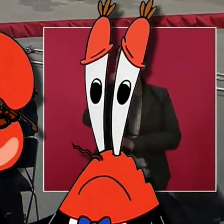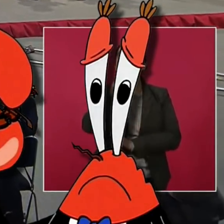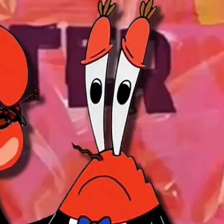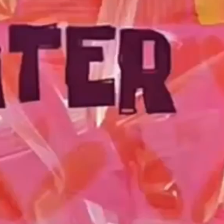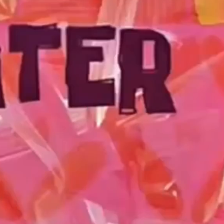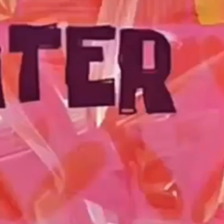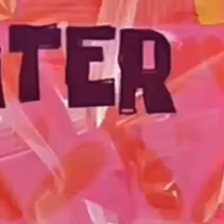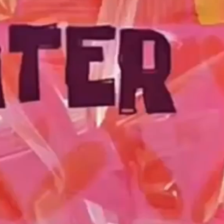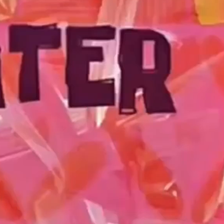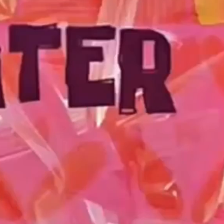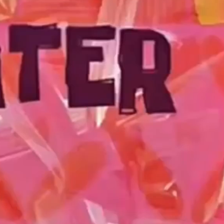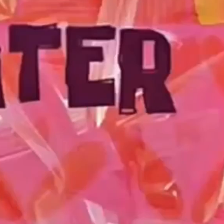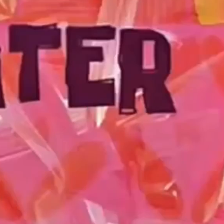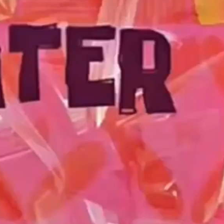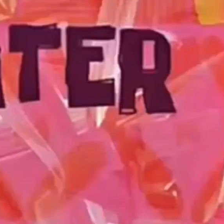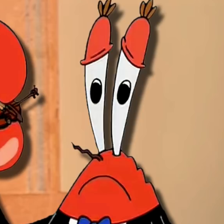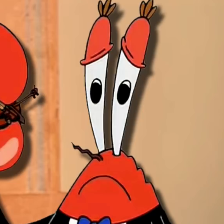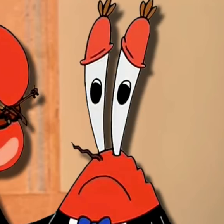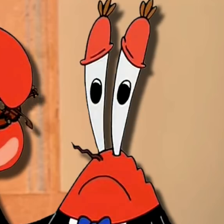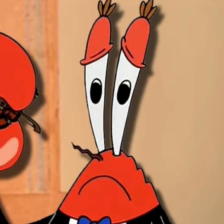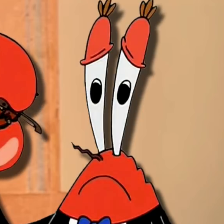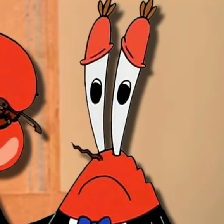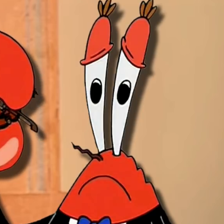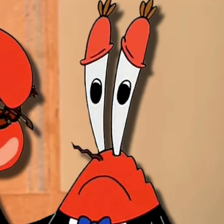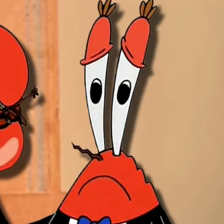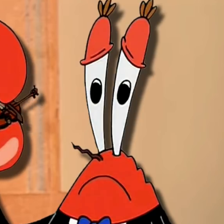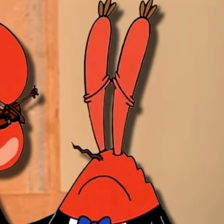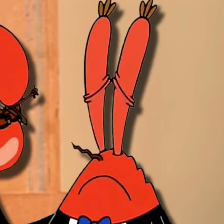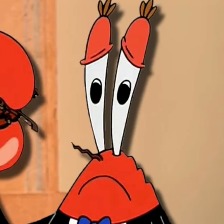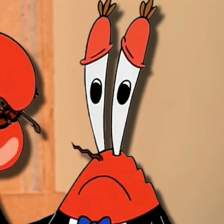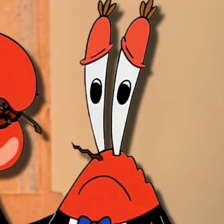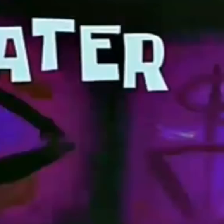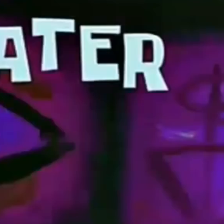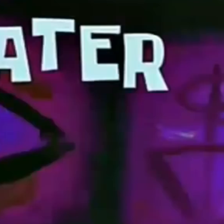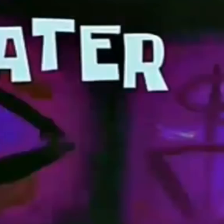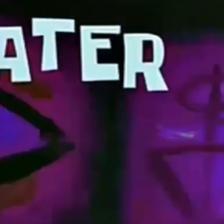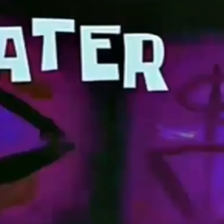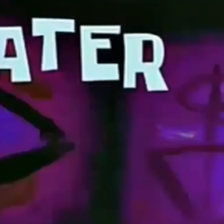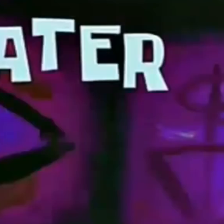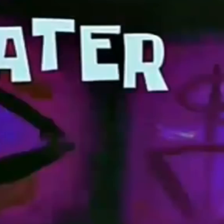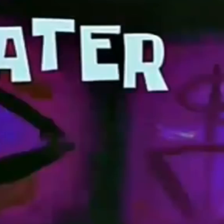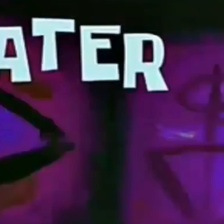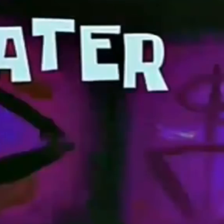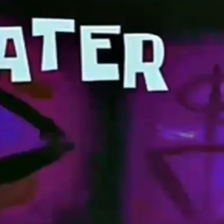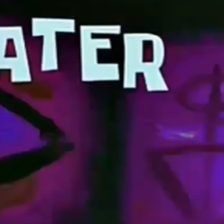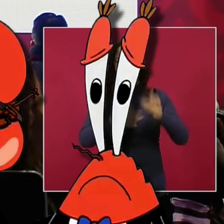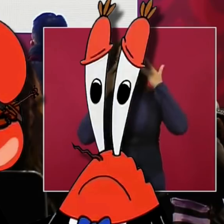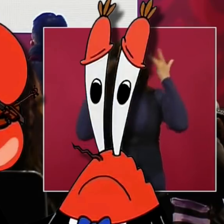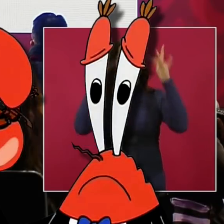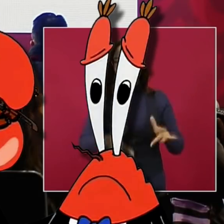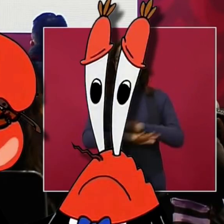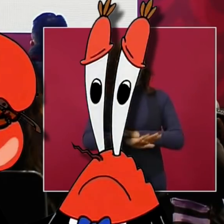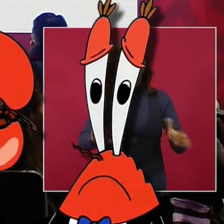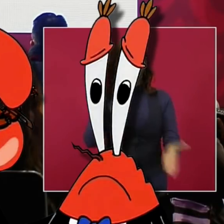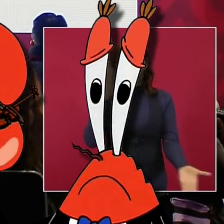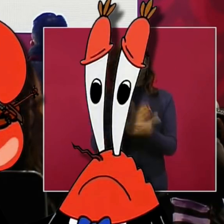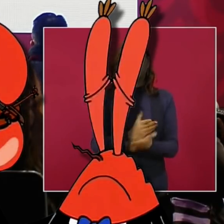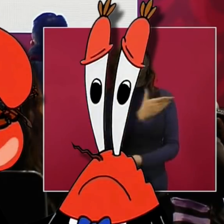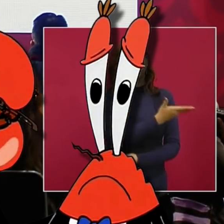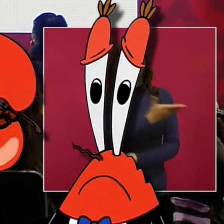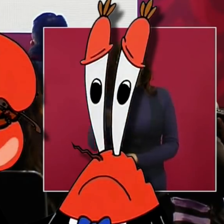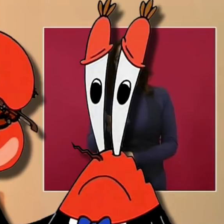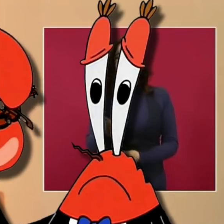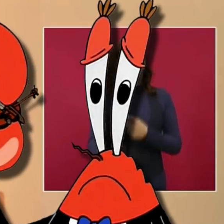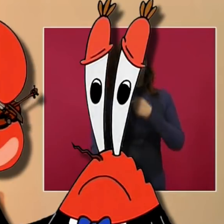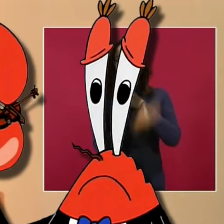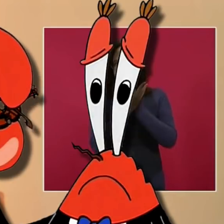enero del 2022. 2 horas después. El actual linchamiento ha rebasado nuestras fronteras. 20 minutos después. Agradezco sus palabras